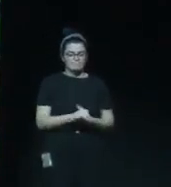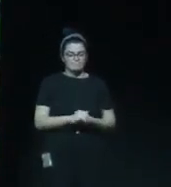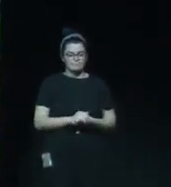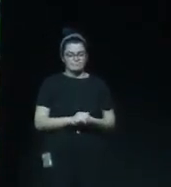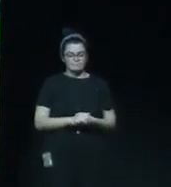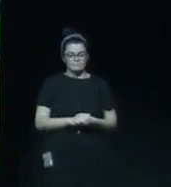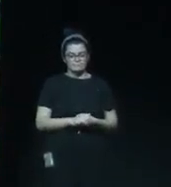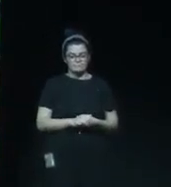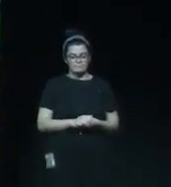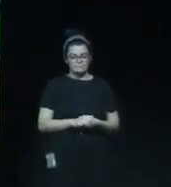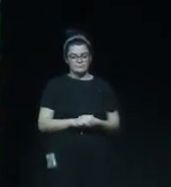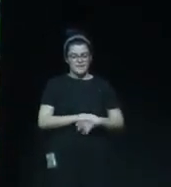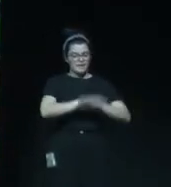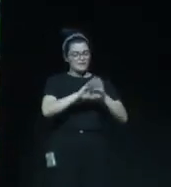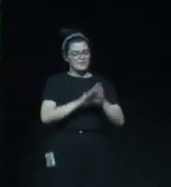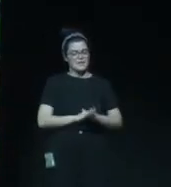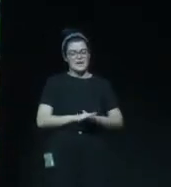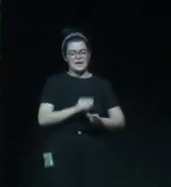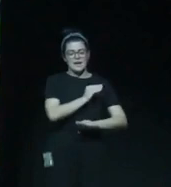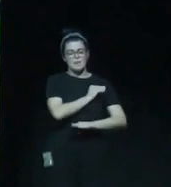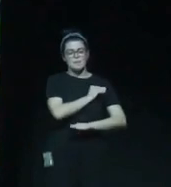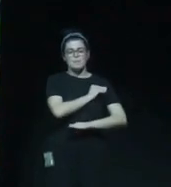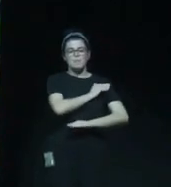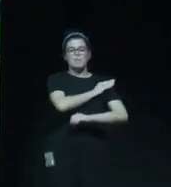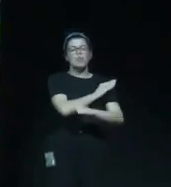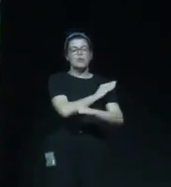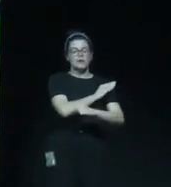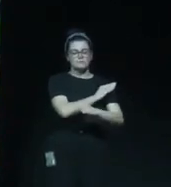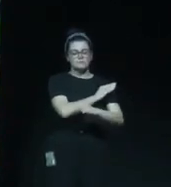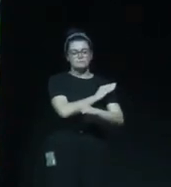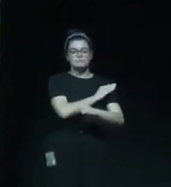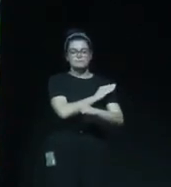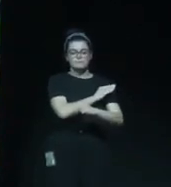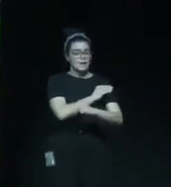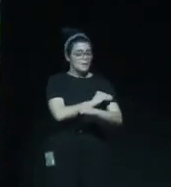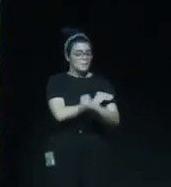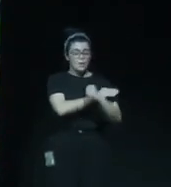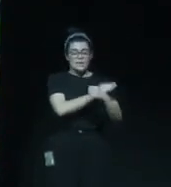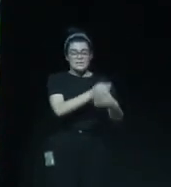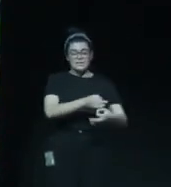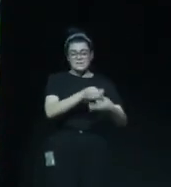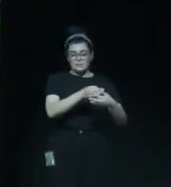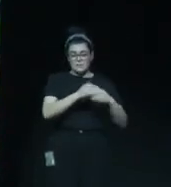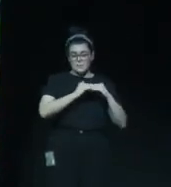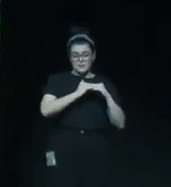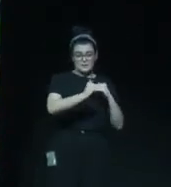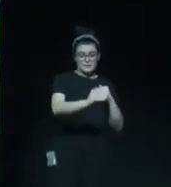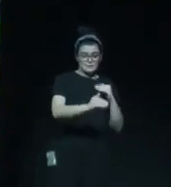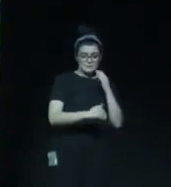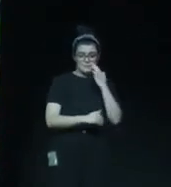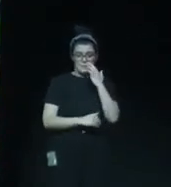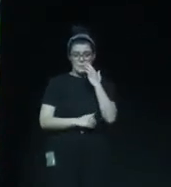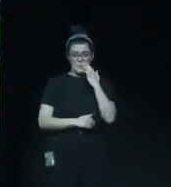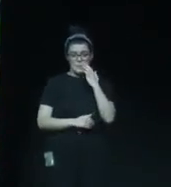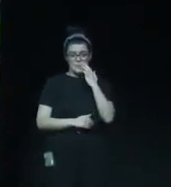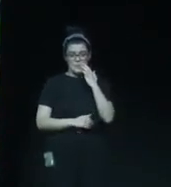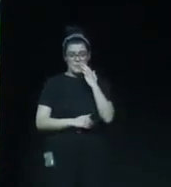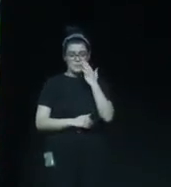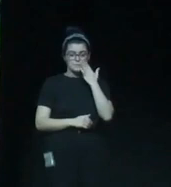Que siempre el poder nos va a estar siempre ahí. Hombre,